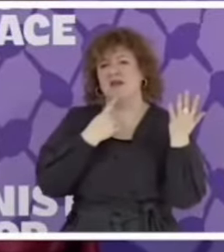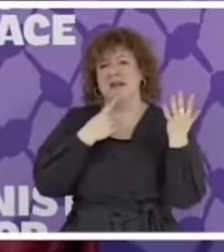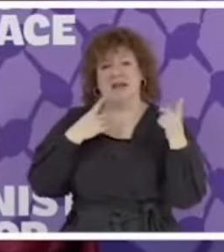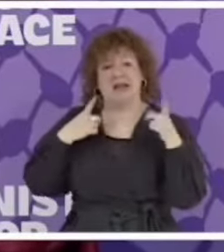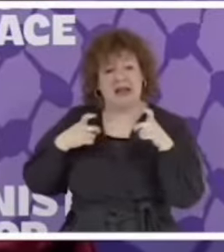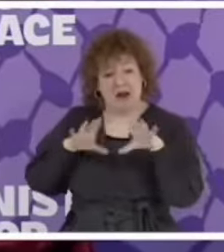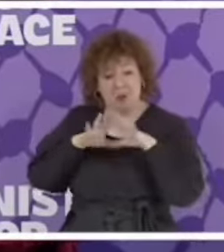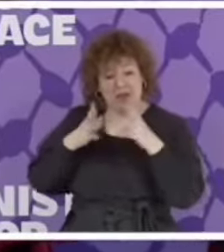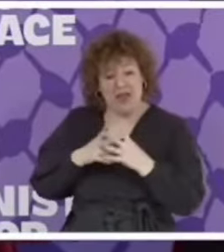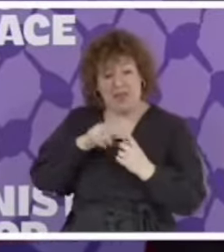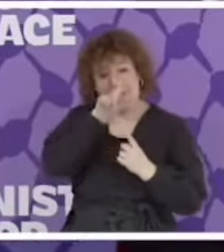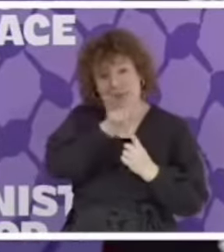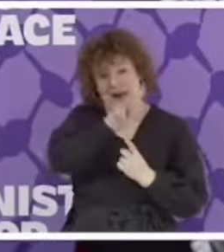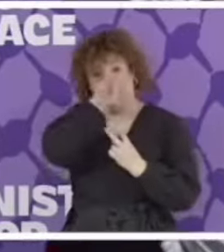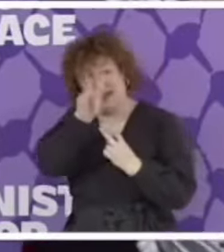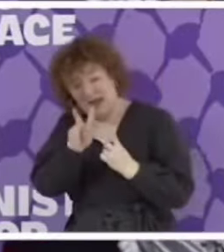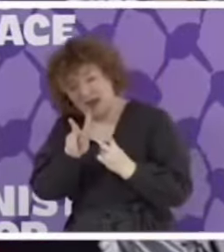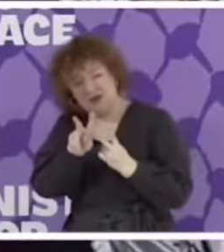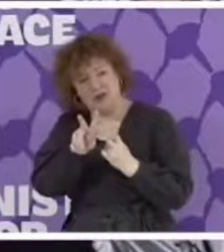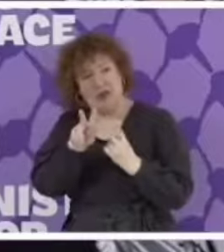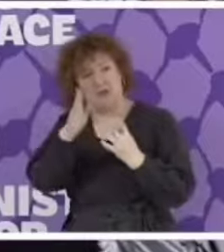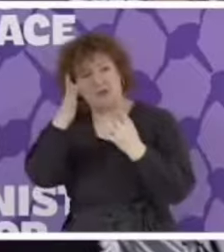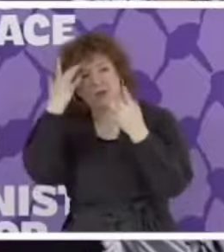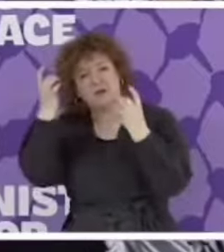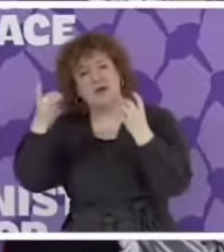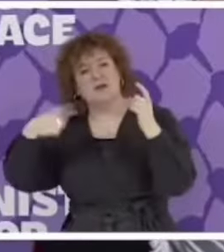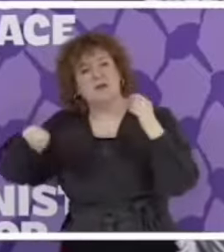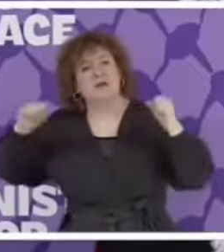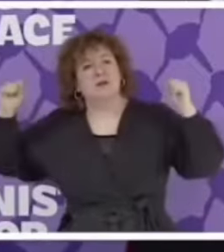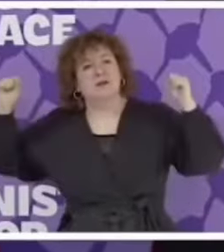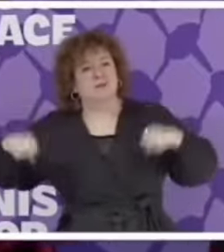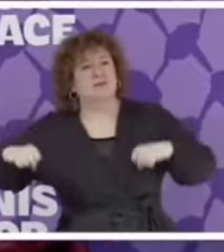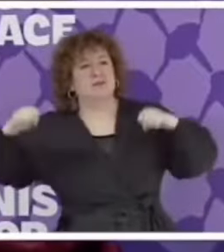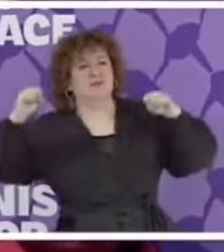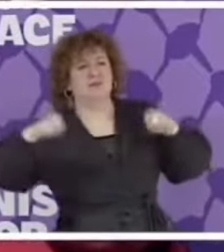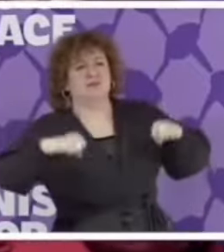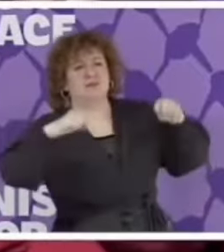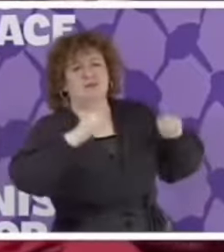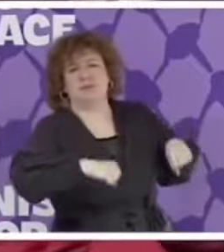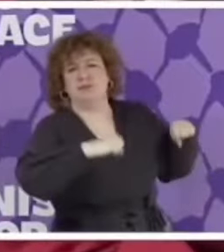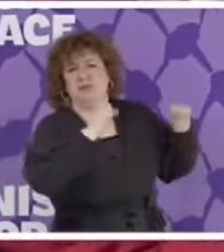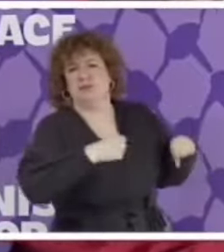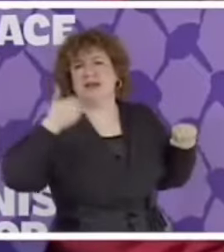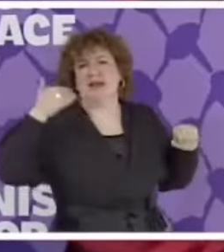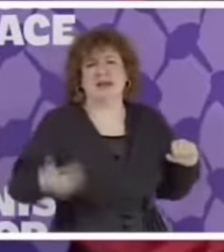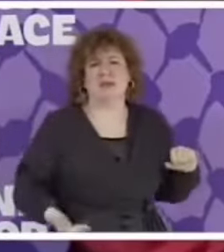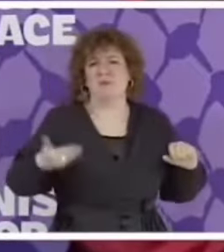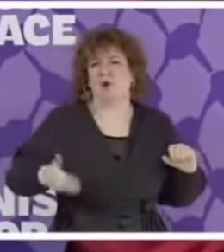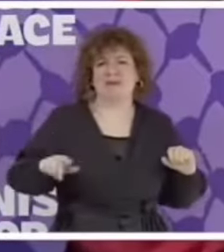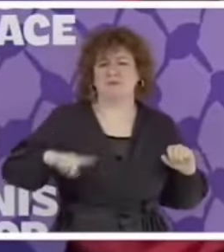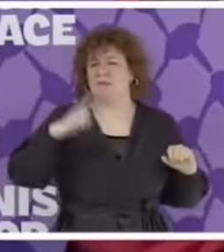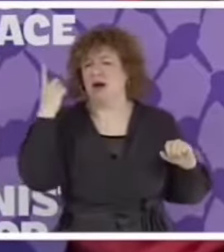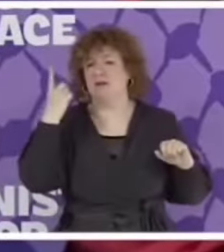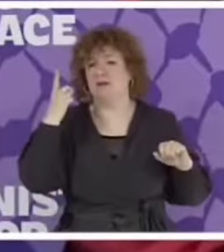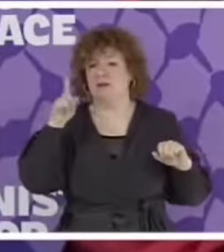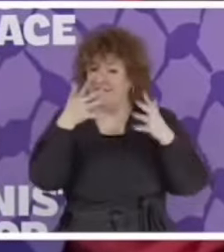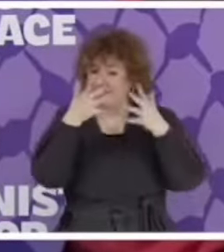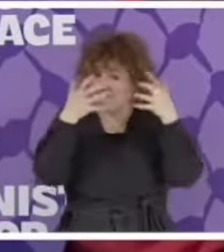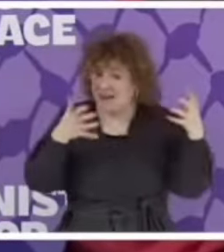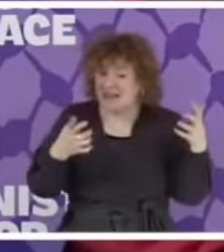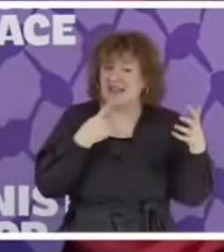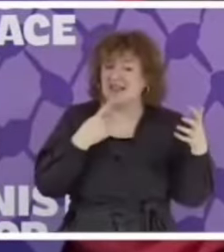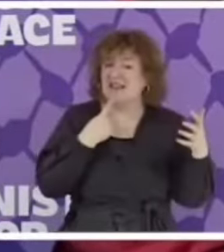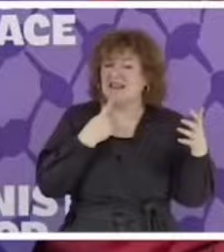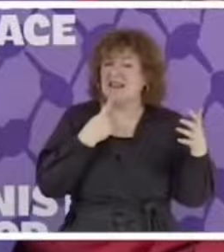guerras mundiales a esos consensos tan importantes, ese preámbulo dice: